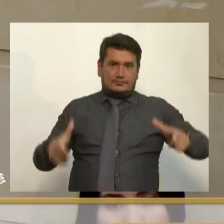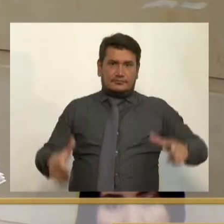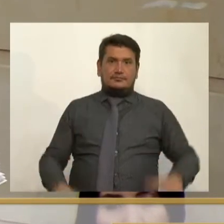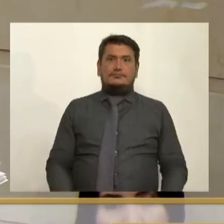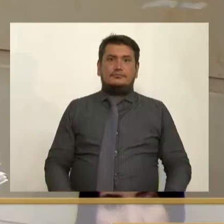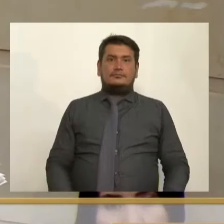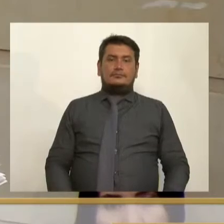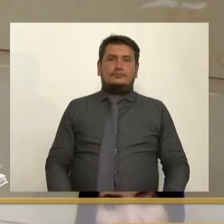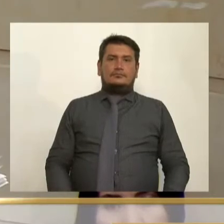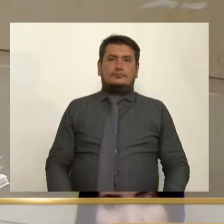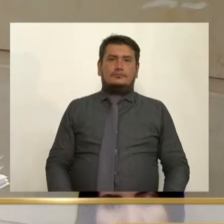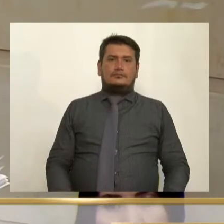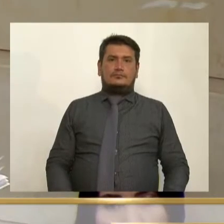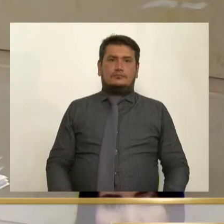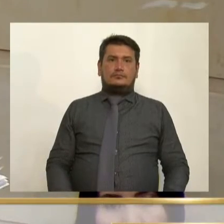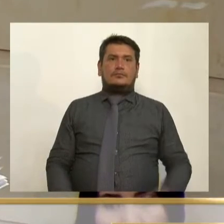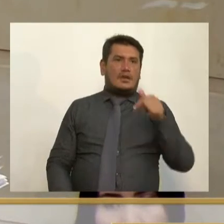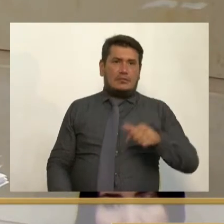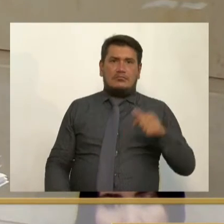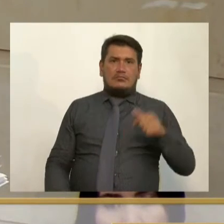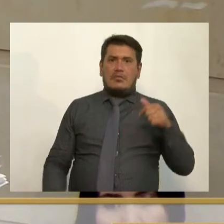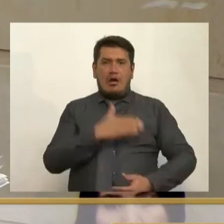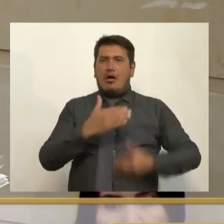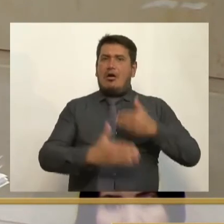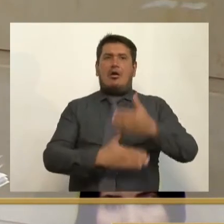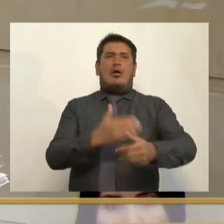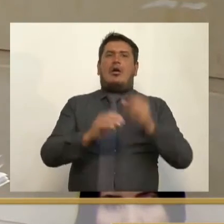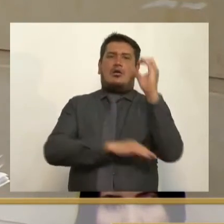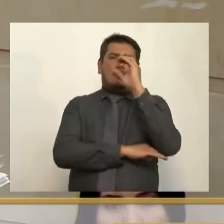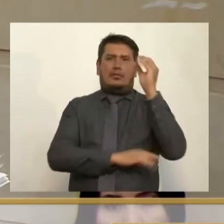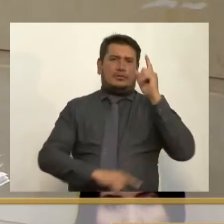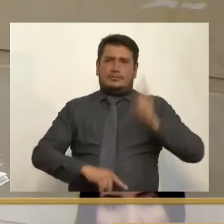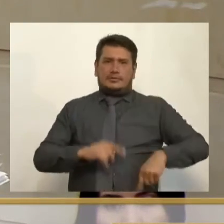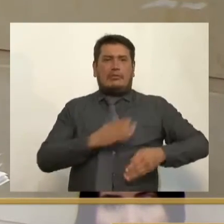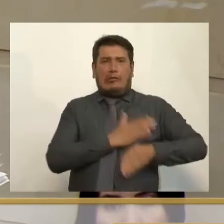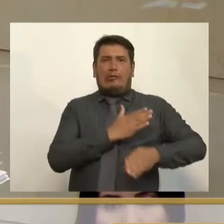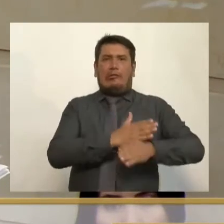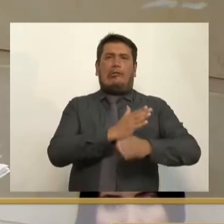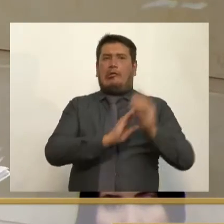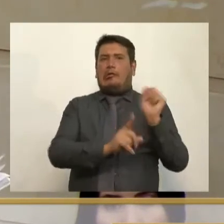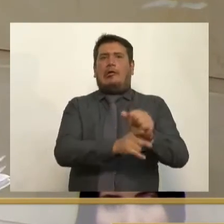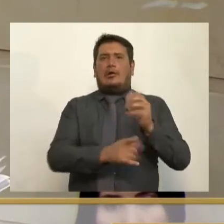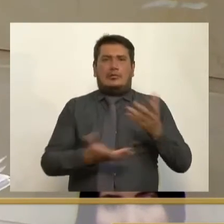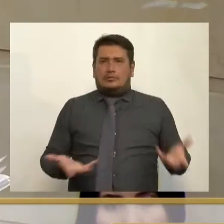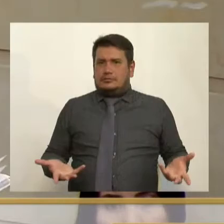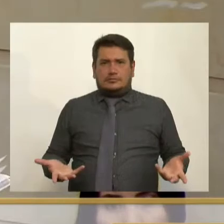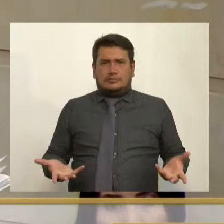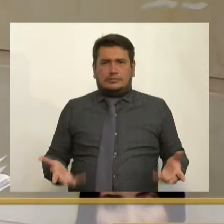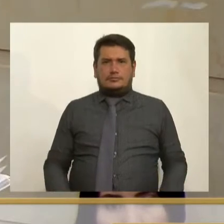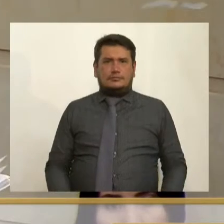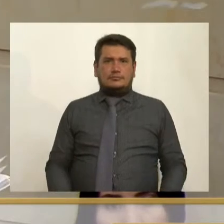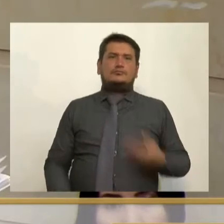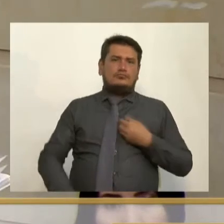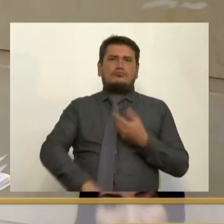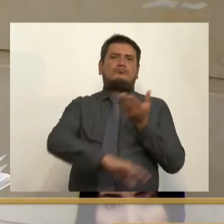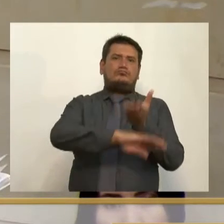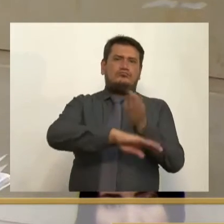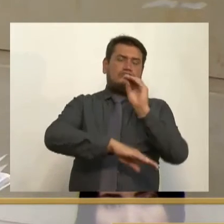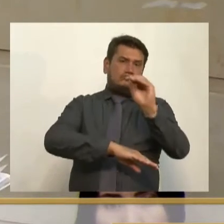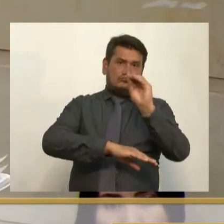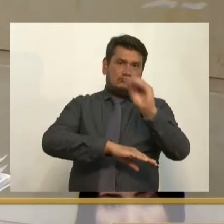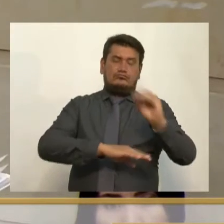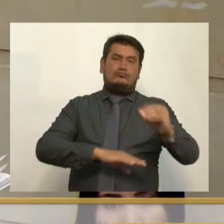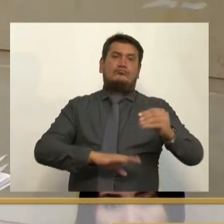Eso no puede seguir pasando en Colombia. Le he solicitado al presidente de manera personal, respetuosa, permítanos a